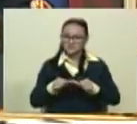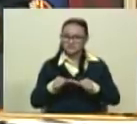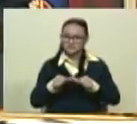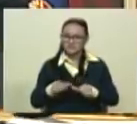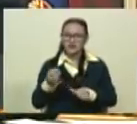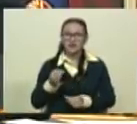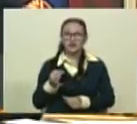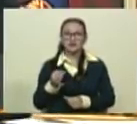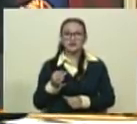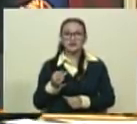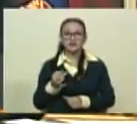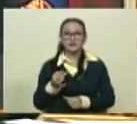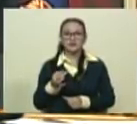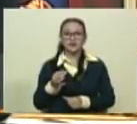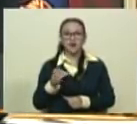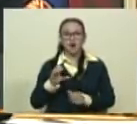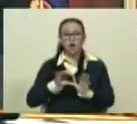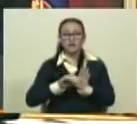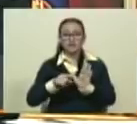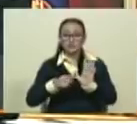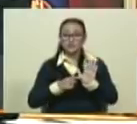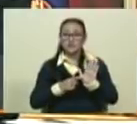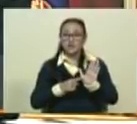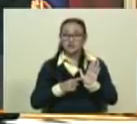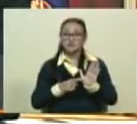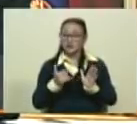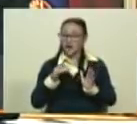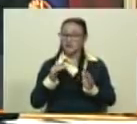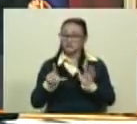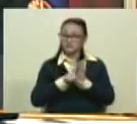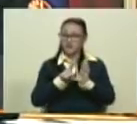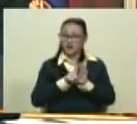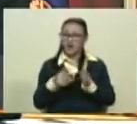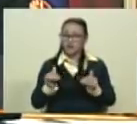La constituyente venezolana es constitucional.